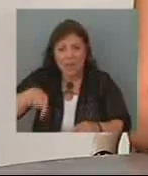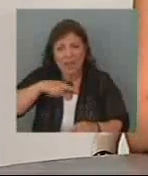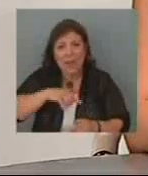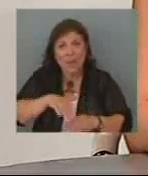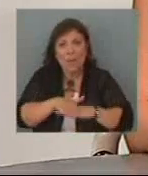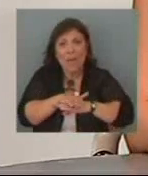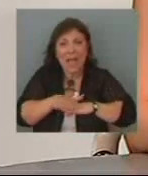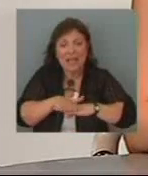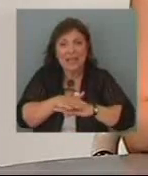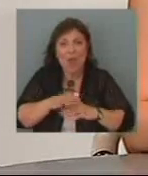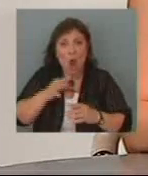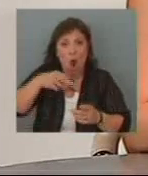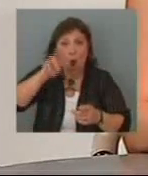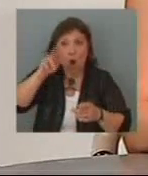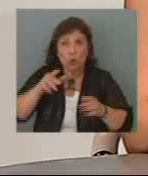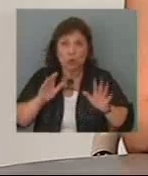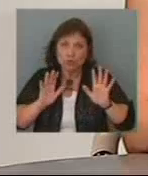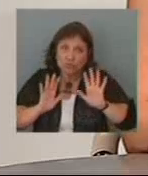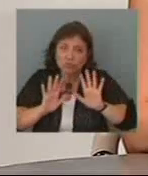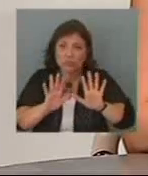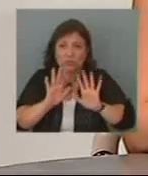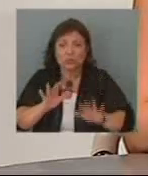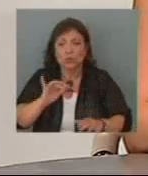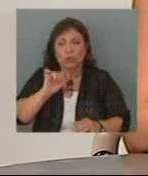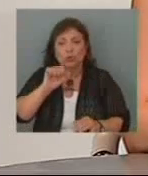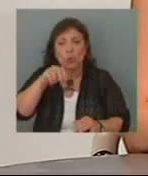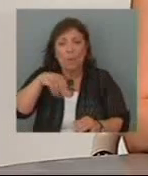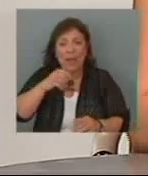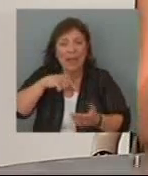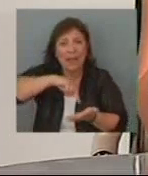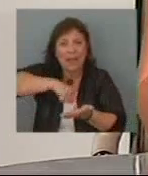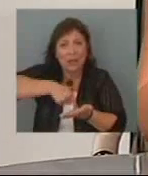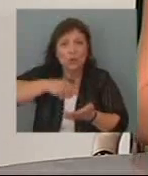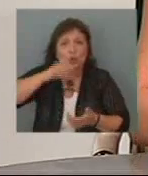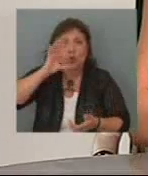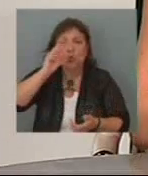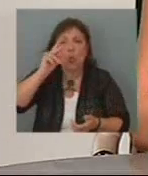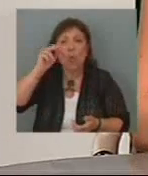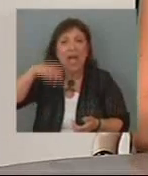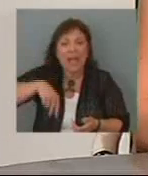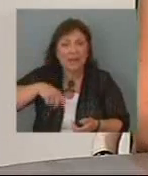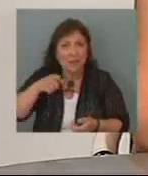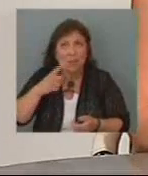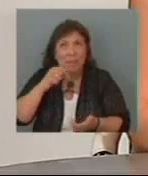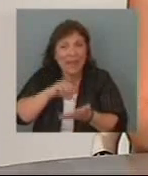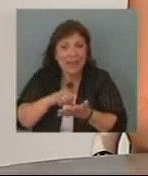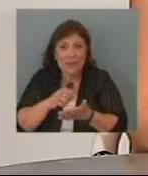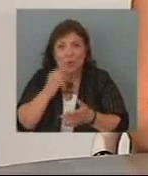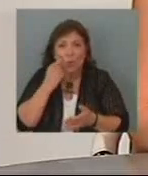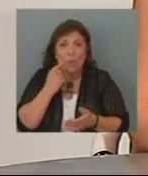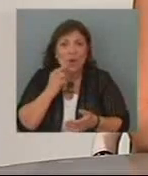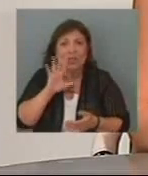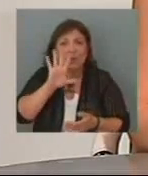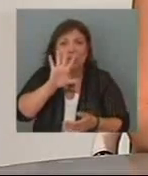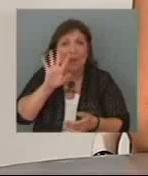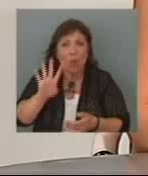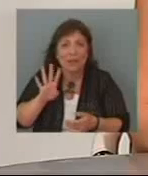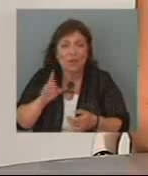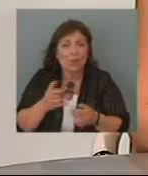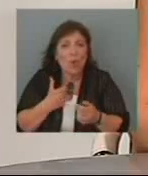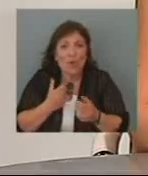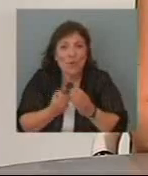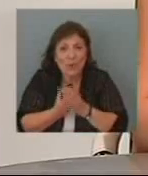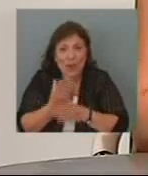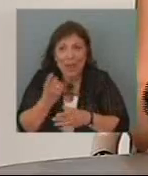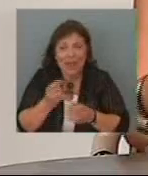base de Naciones Unidas en Yuba, en la capital, en Sudán del Sur, un país muy joven, es el país número 54 y que recuperó